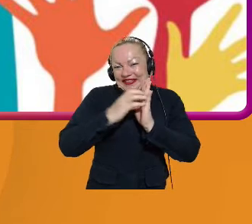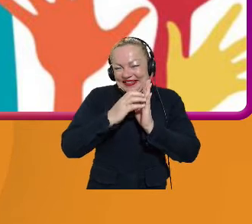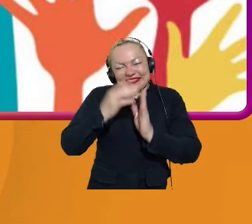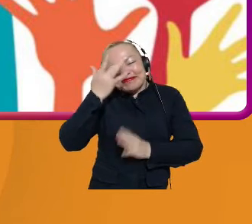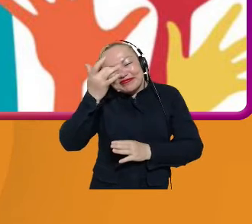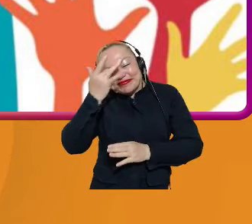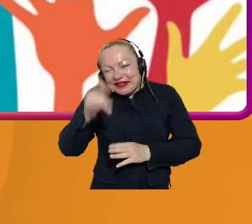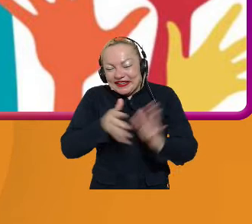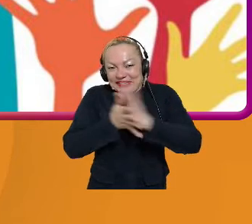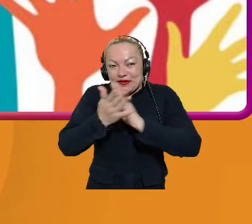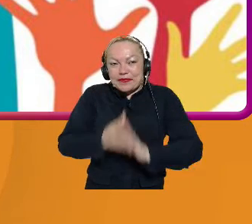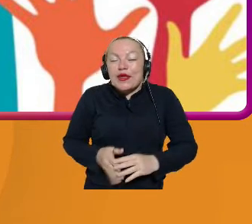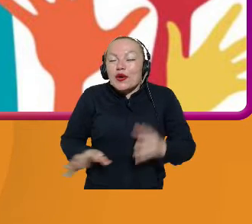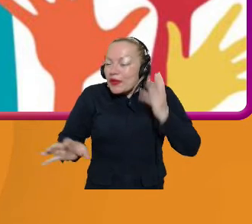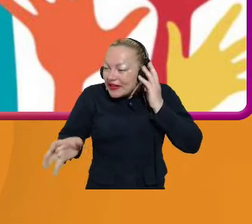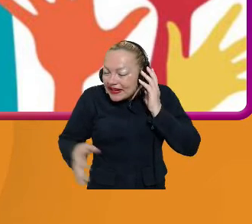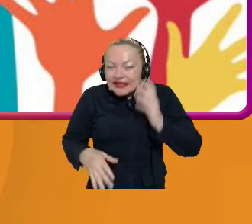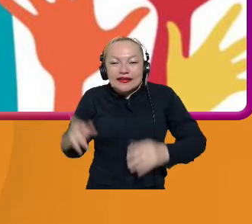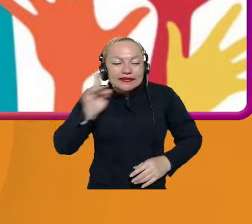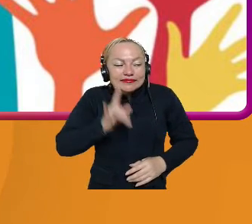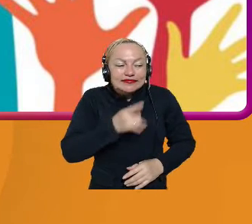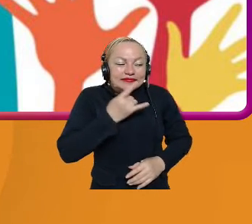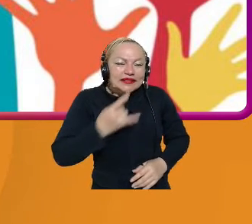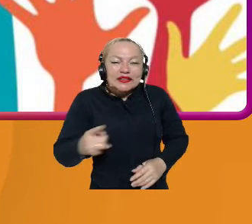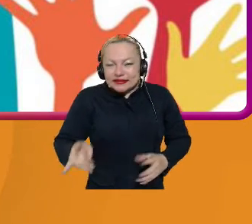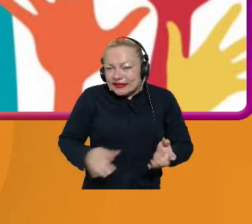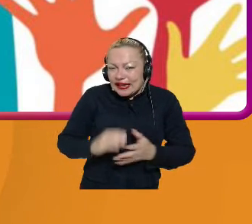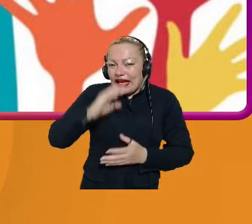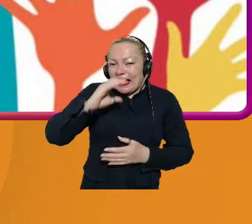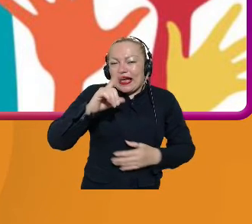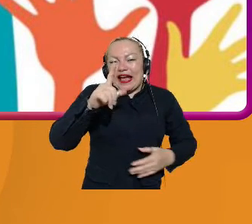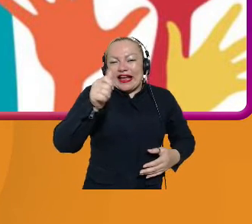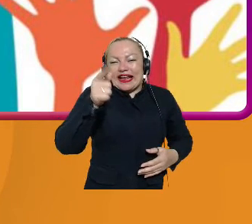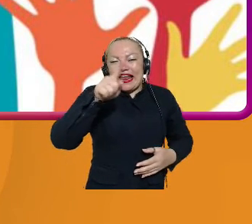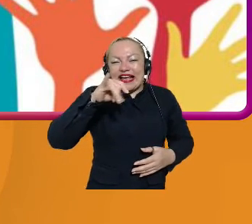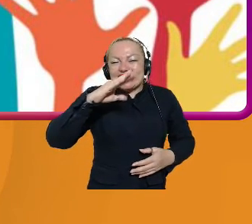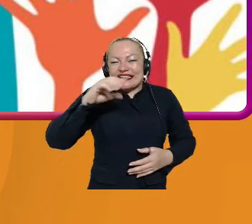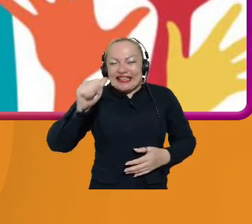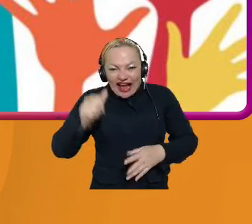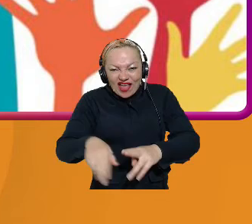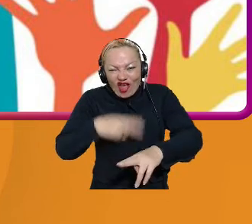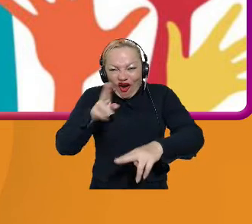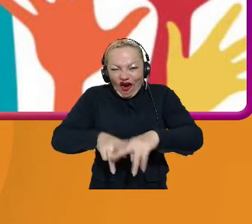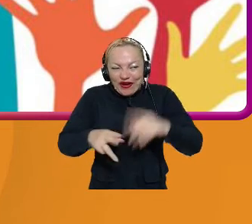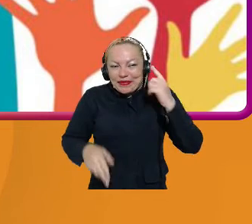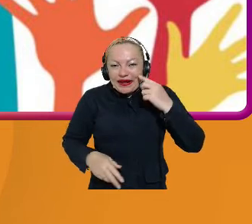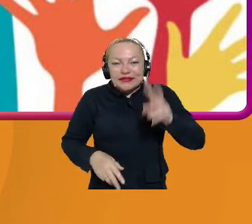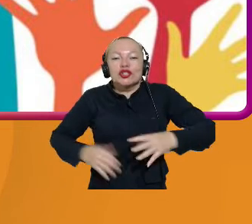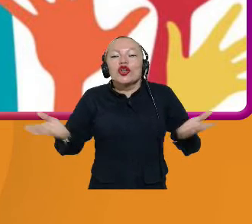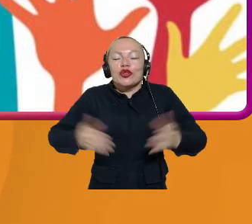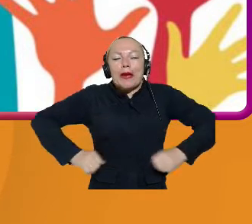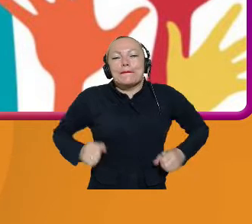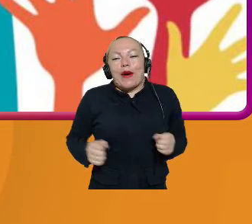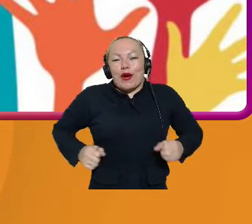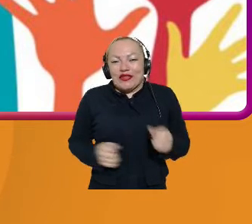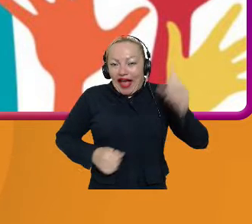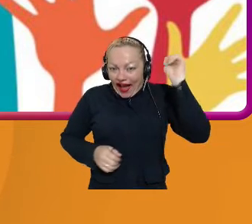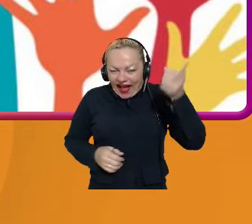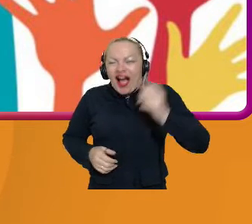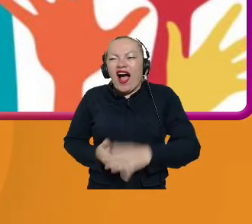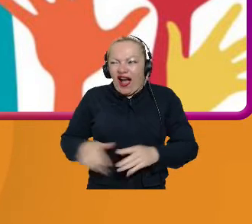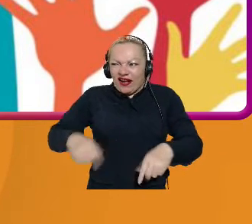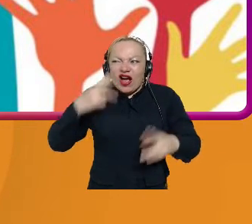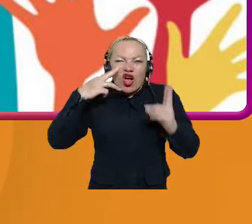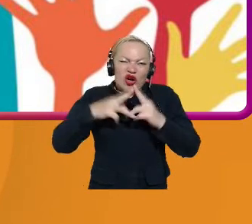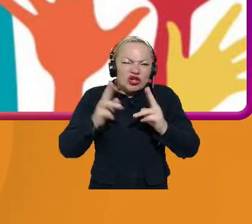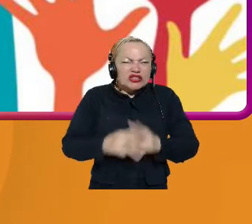porque es una emisora de música clásica en la ciudad de Bogotá. No, sí, no. Es muy poco conocida por aquí, pues